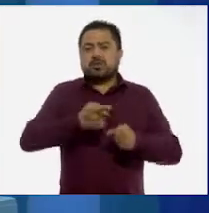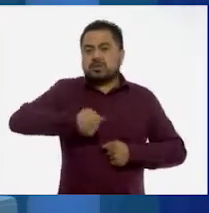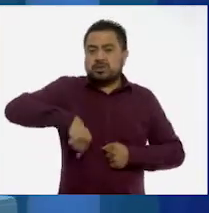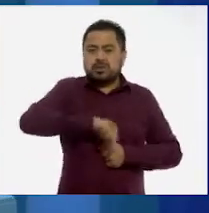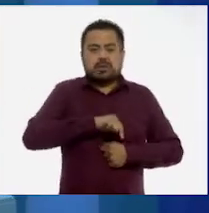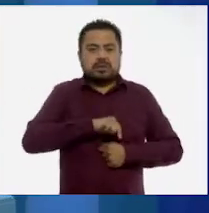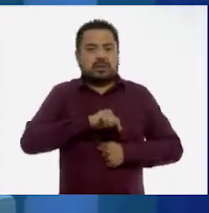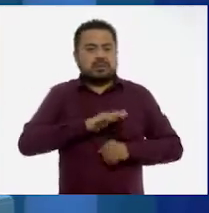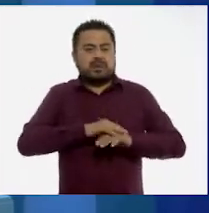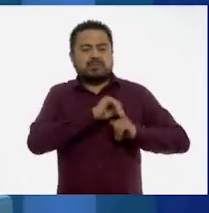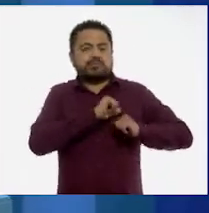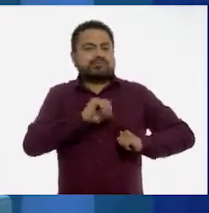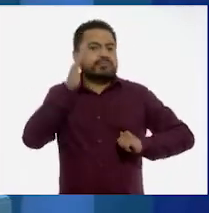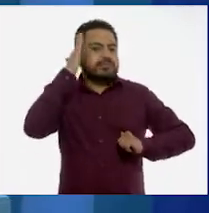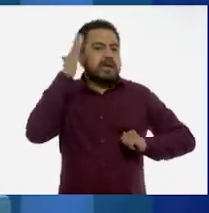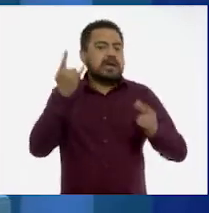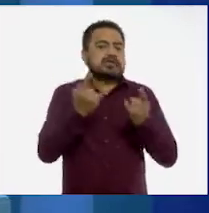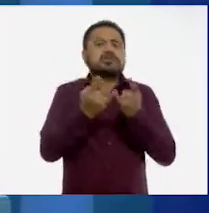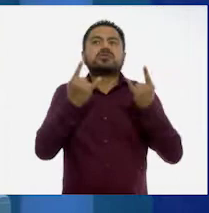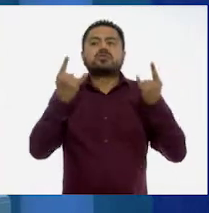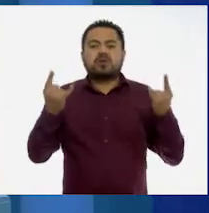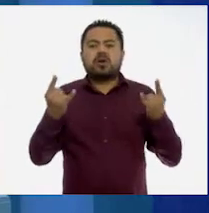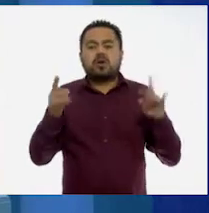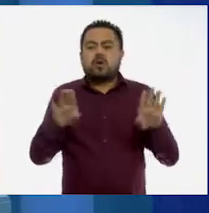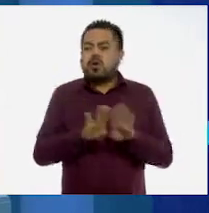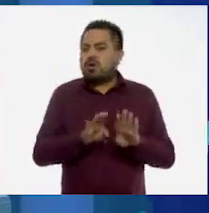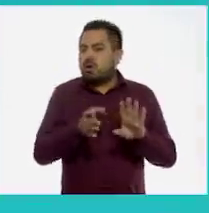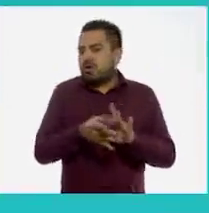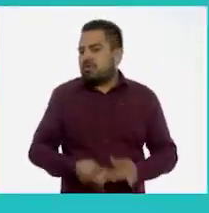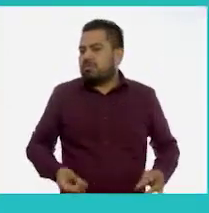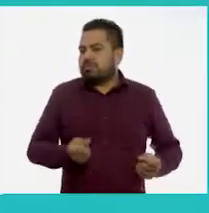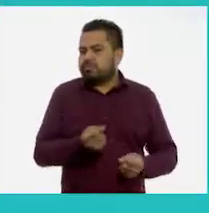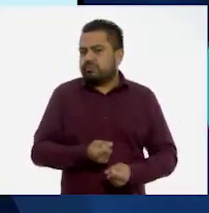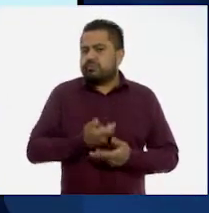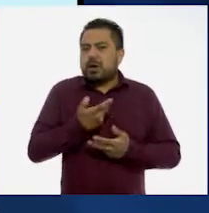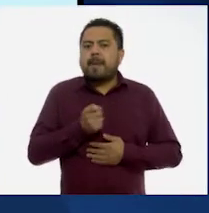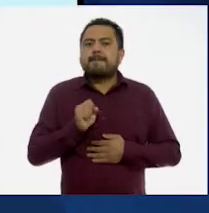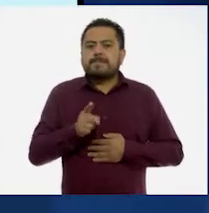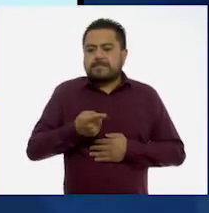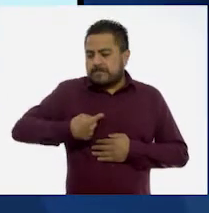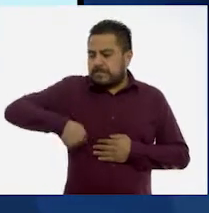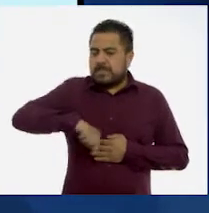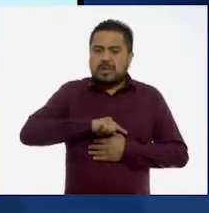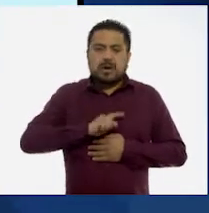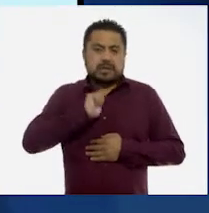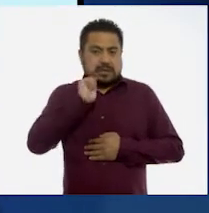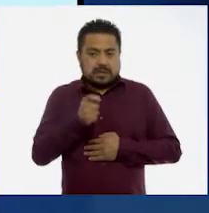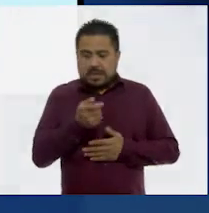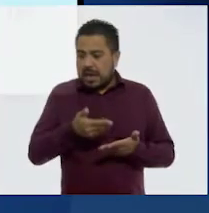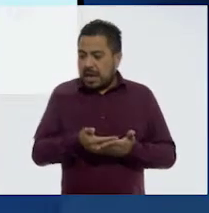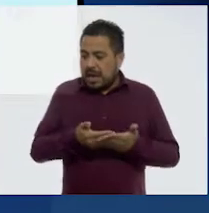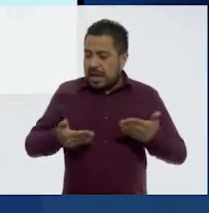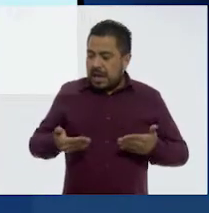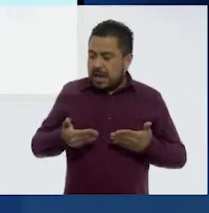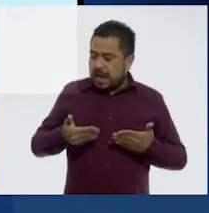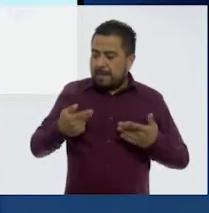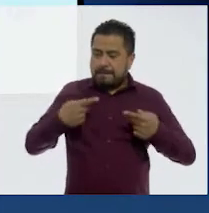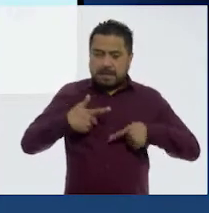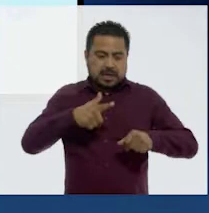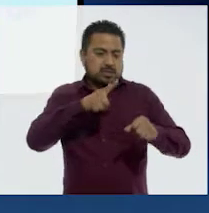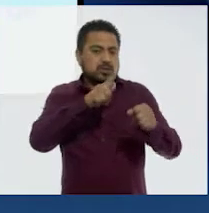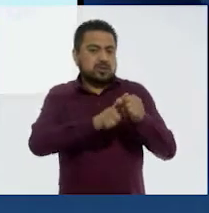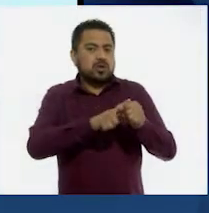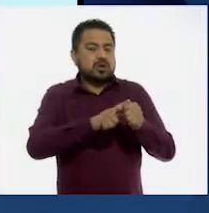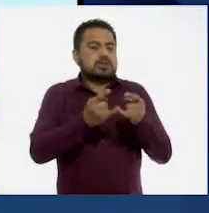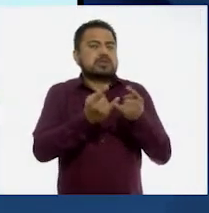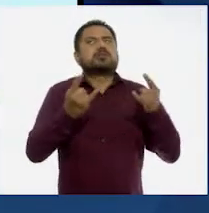los protagonistas de nuestra historia. Es como si habláramos de nosotros mismos. Somos en ese momento el personaje de